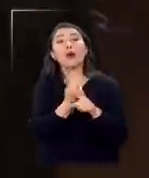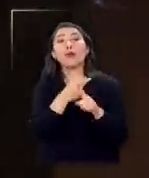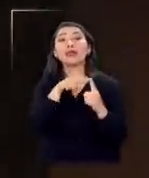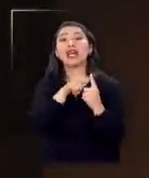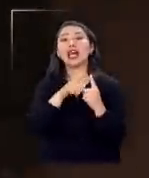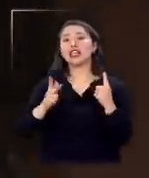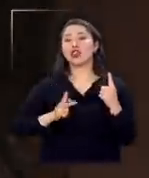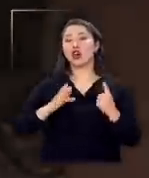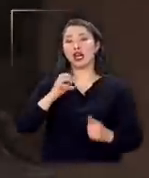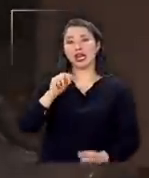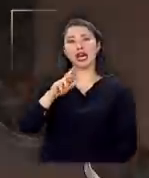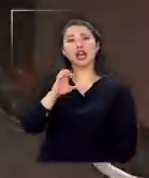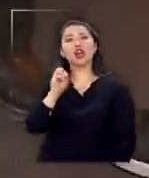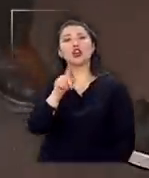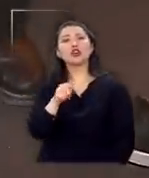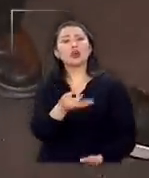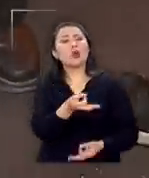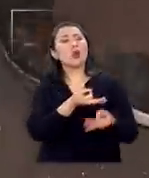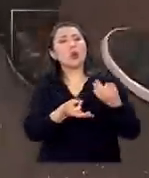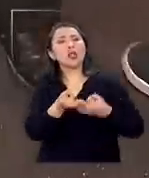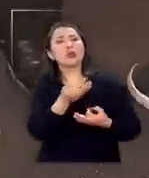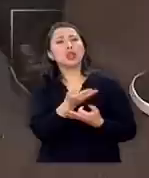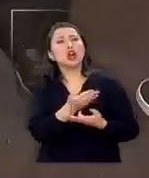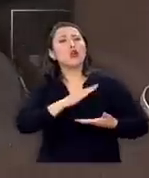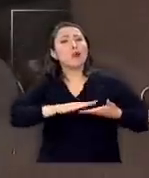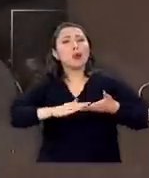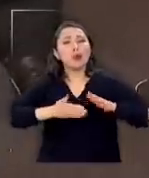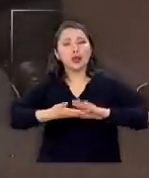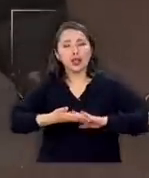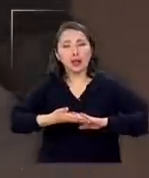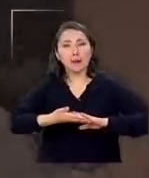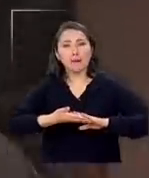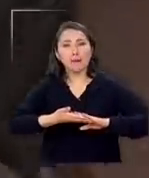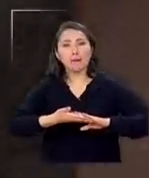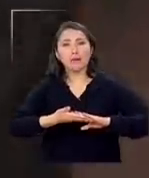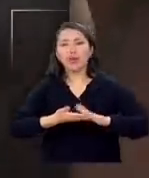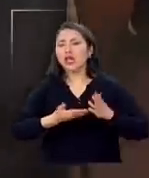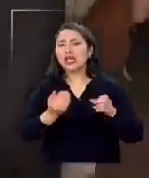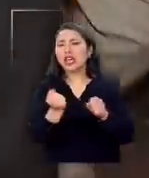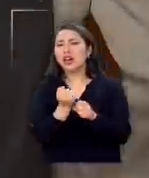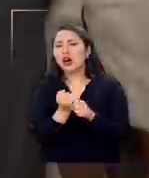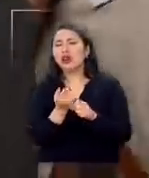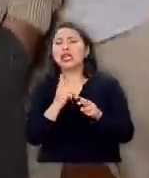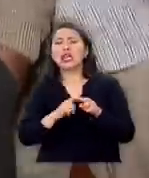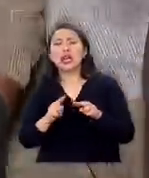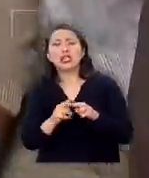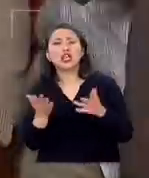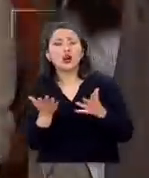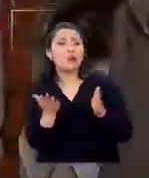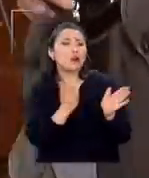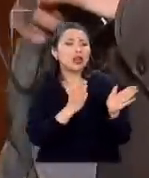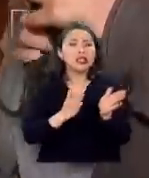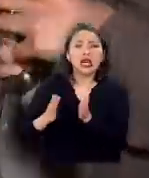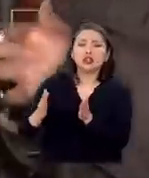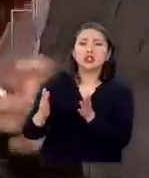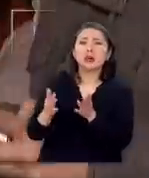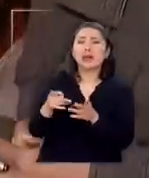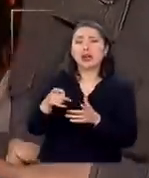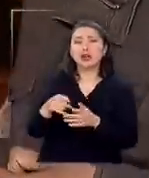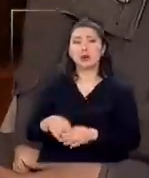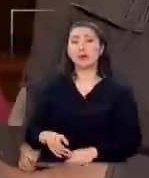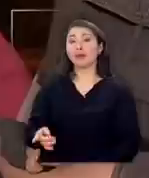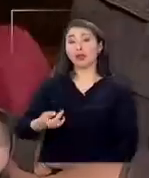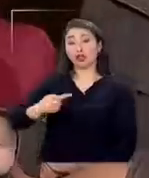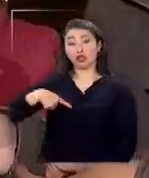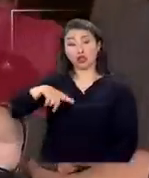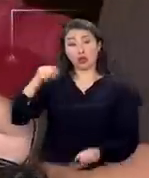don Carlos. Cuénteme, don Carlos, ustedes como comunidad, cuéntenme un poco sobre el trabajo que ustedes hacen, cómo se han estado también organizando para todo esto. Ya, mira,